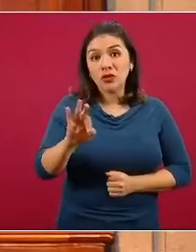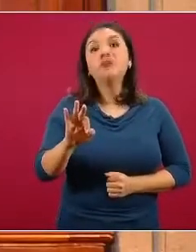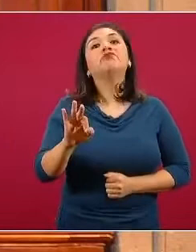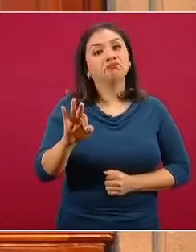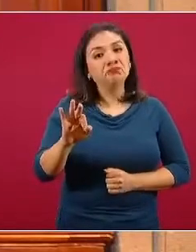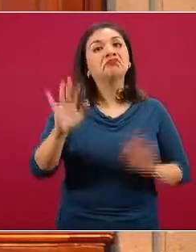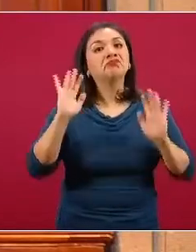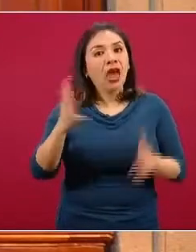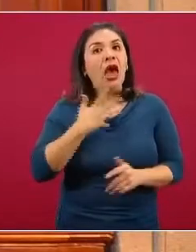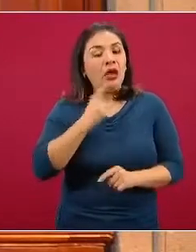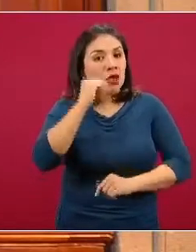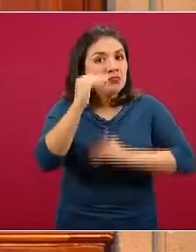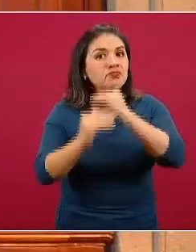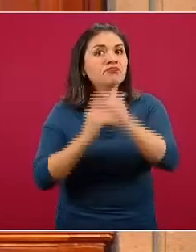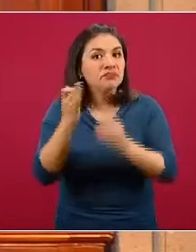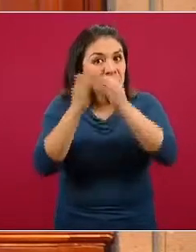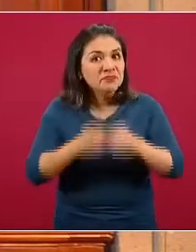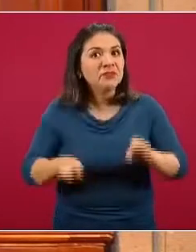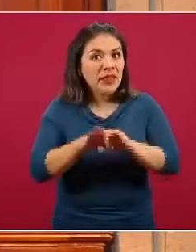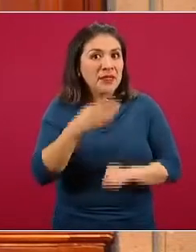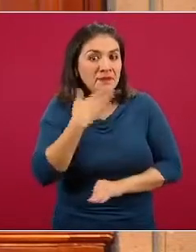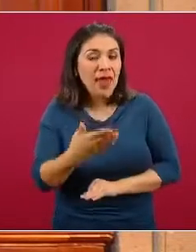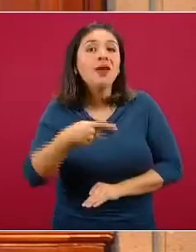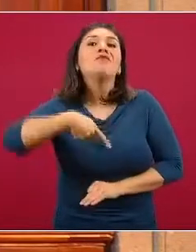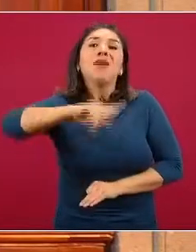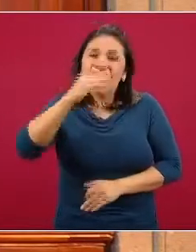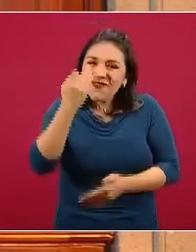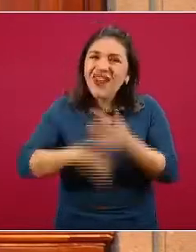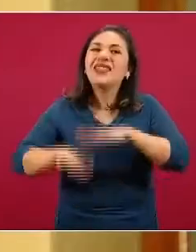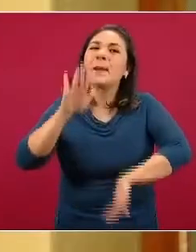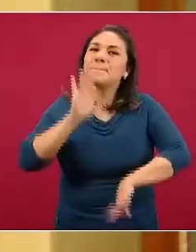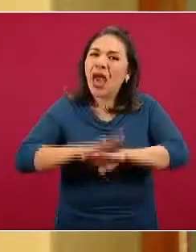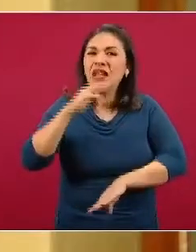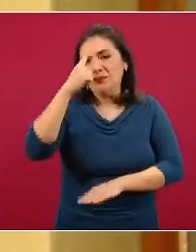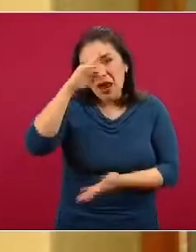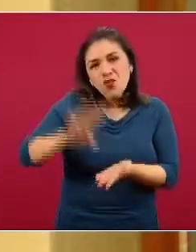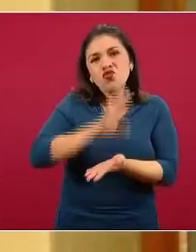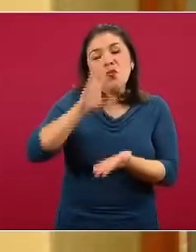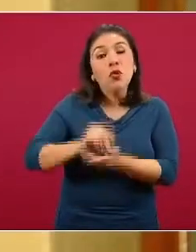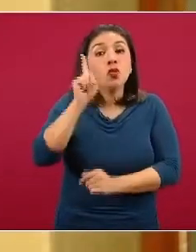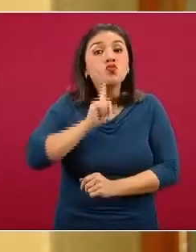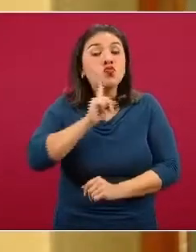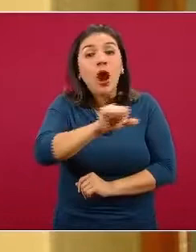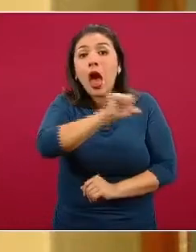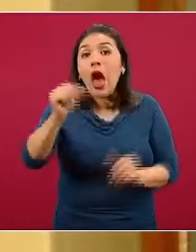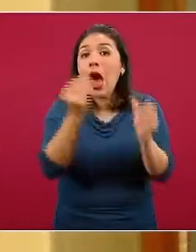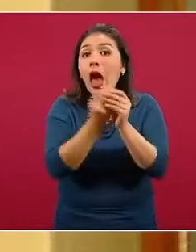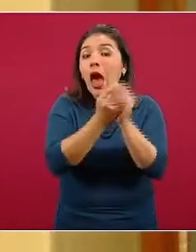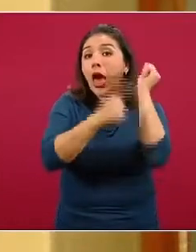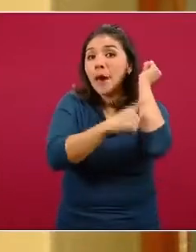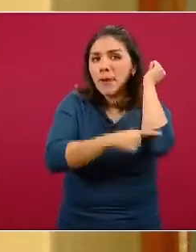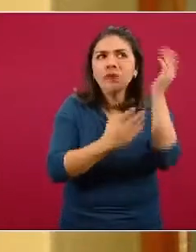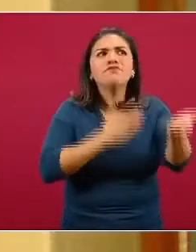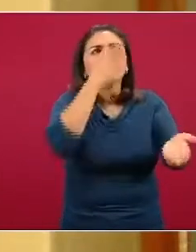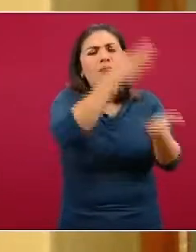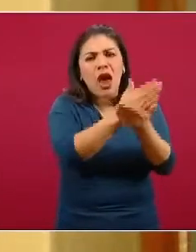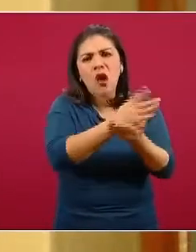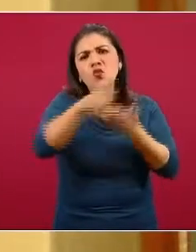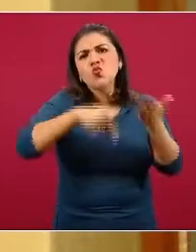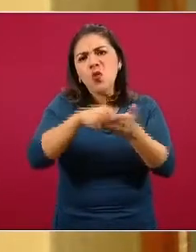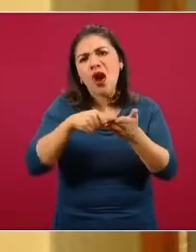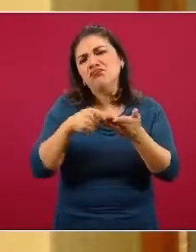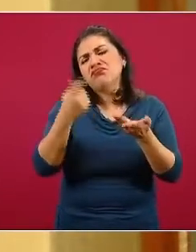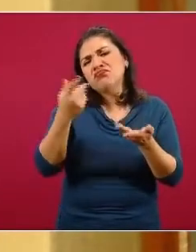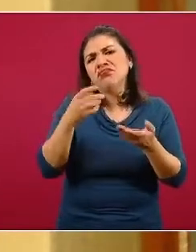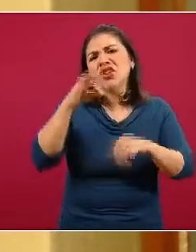felizmente ha habido un avance importante, pero necesitamos que también las mujeres embarazadas acudan a sus unidades de salud